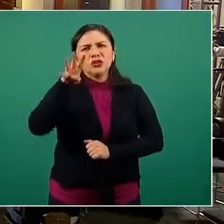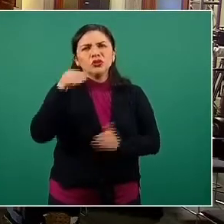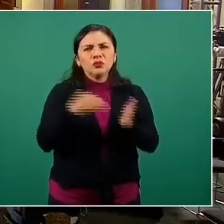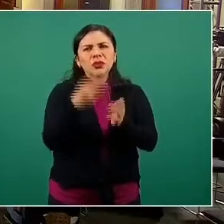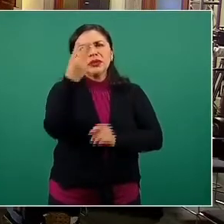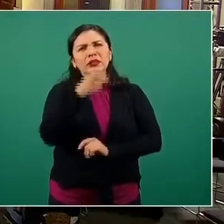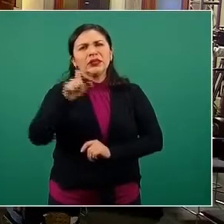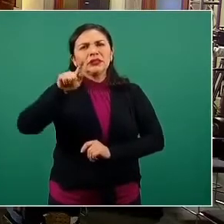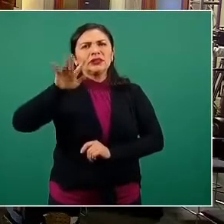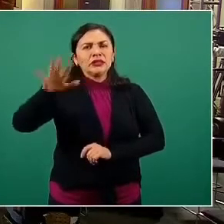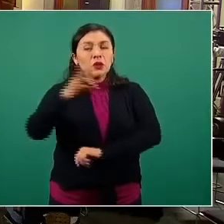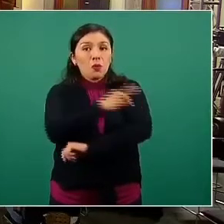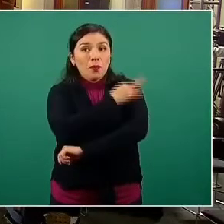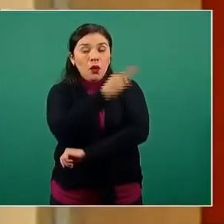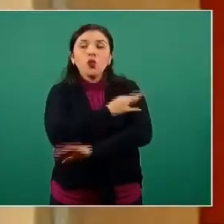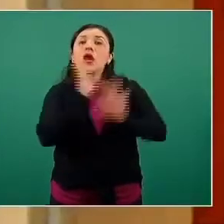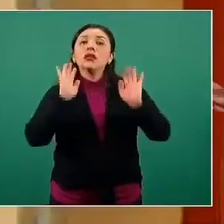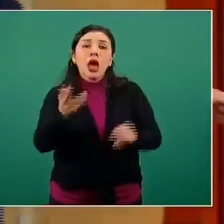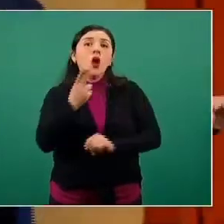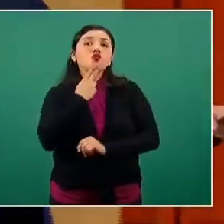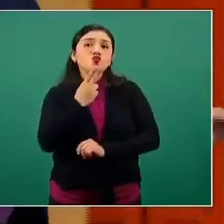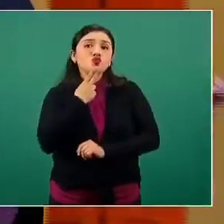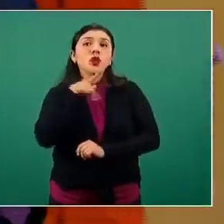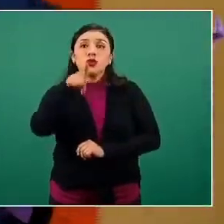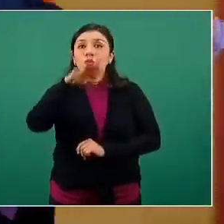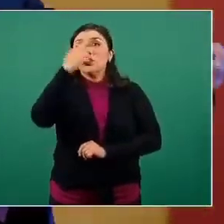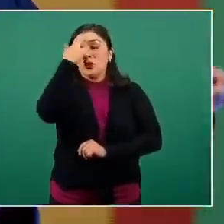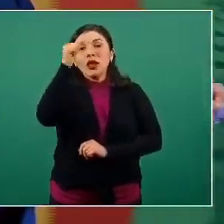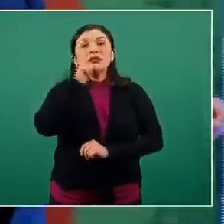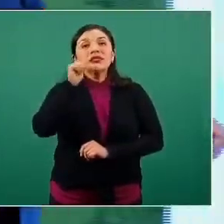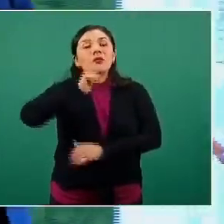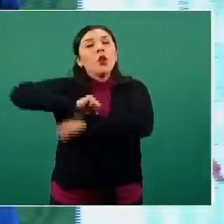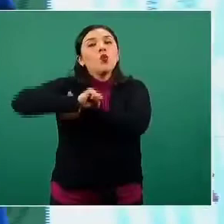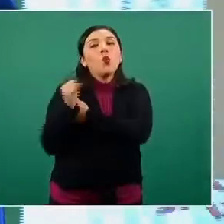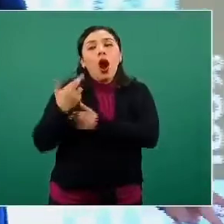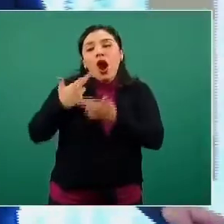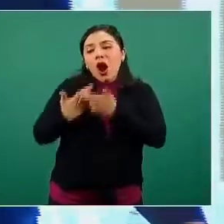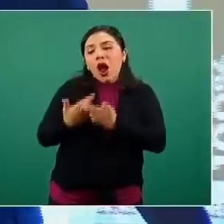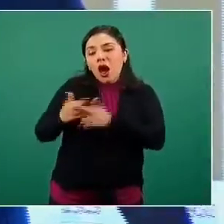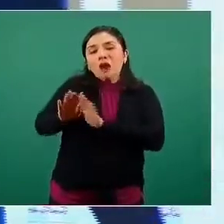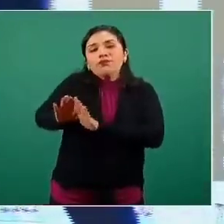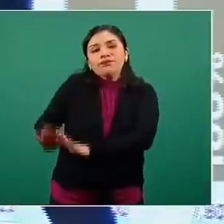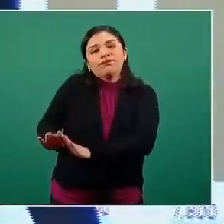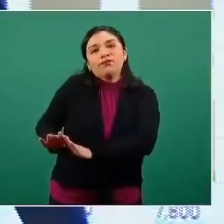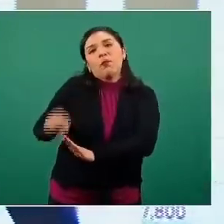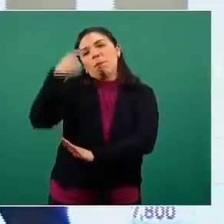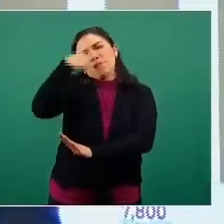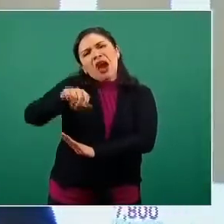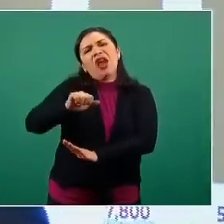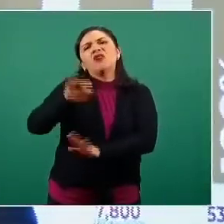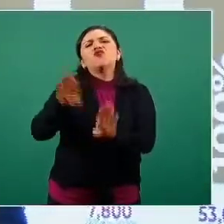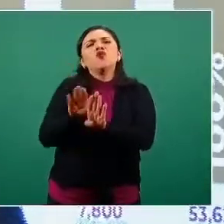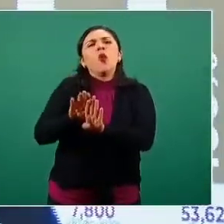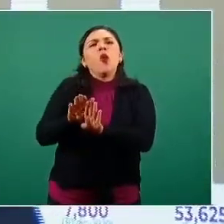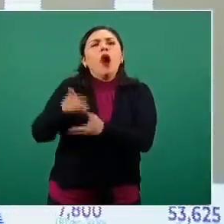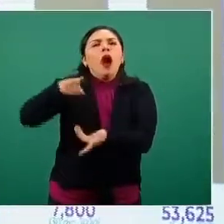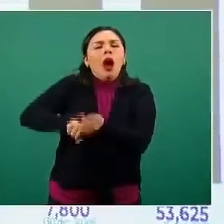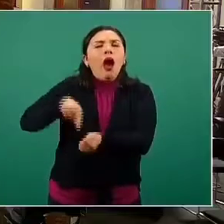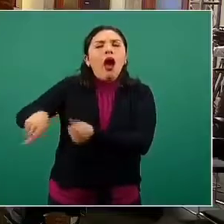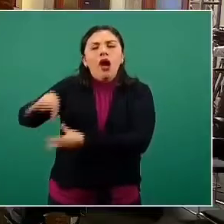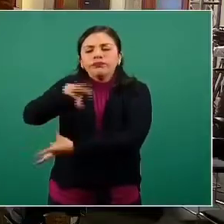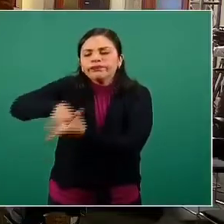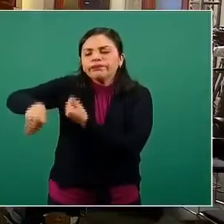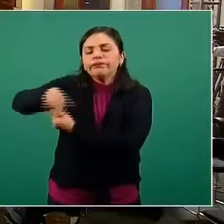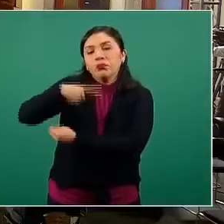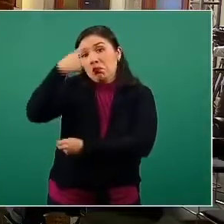219,375 dosis ya ha sido utilizado. Recordar que siempre conservamos esta reserva esta especie de fondo rotatorio